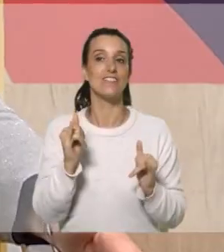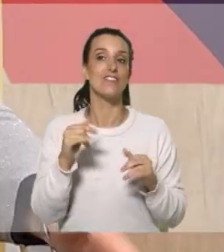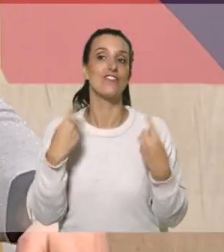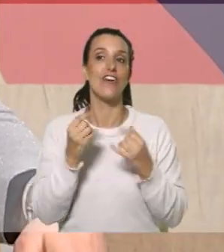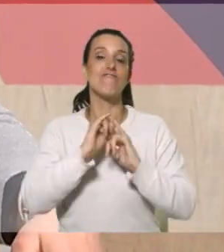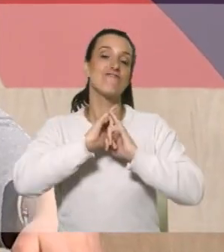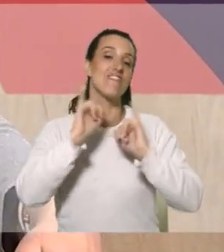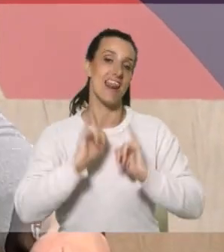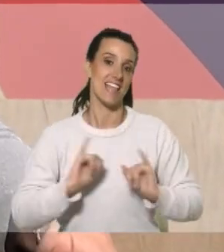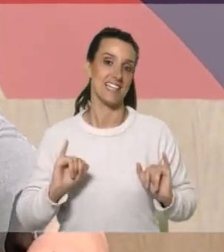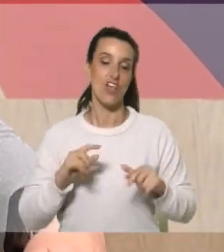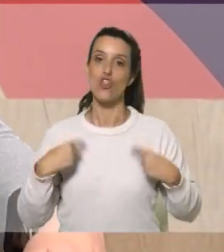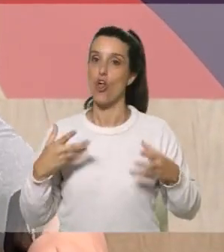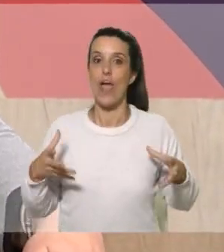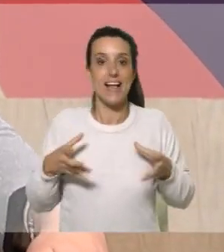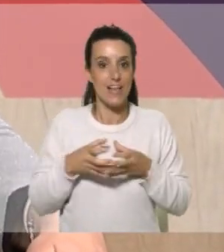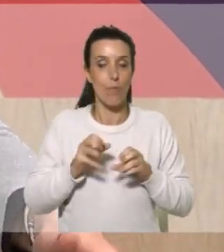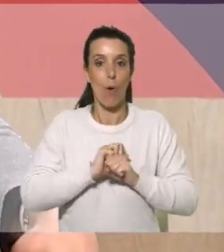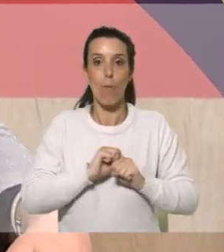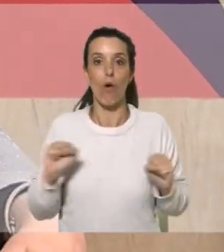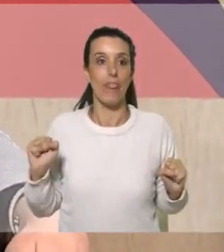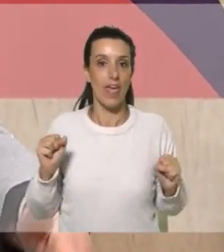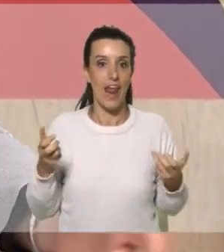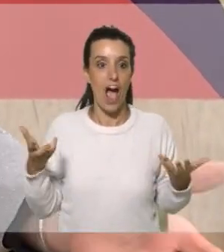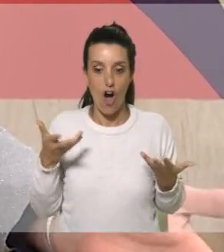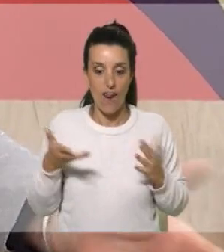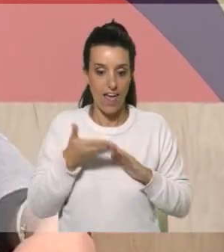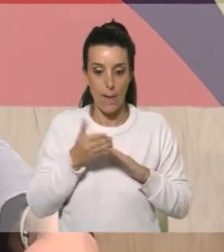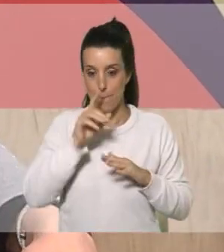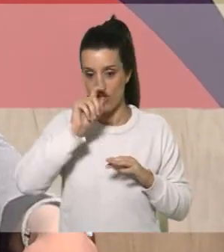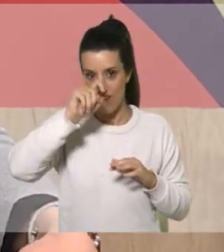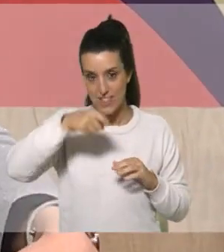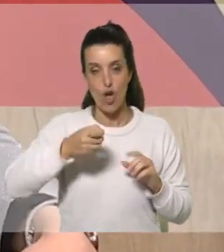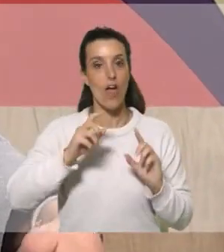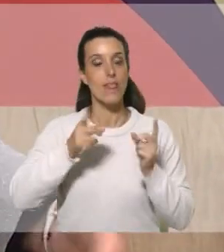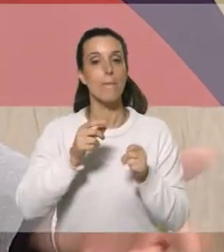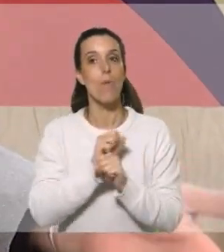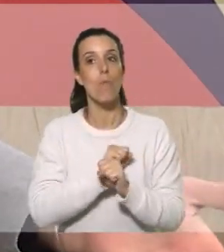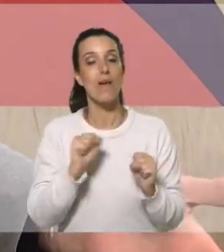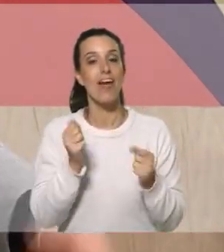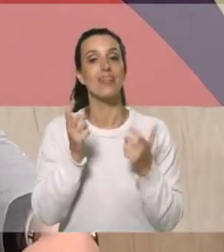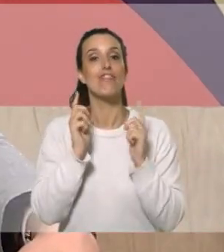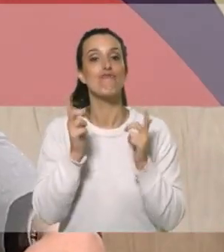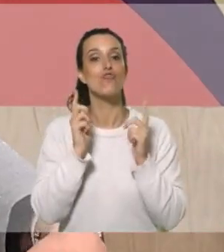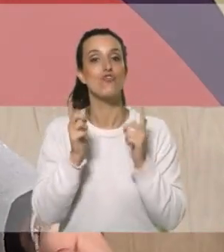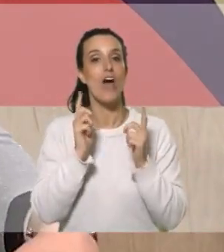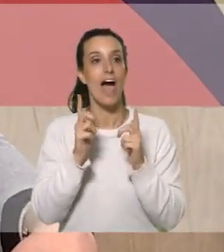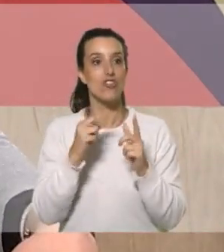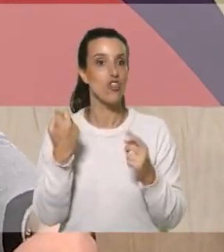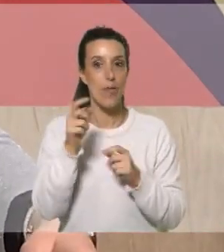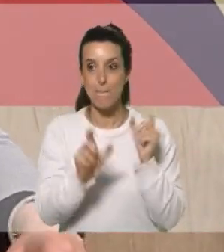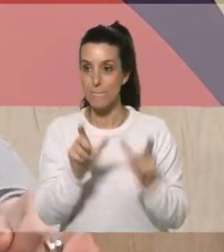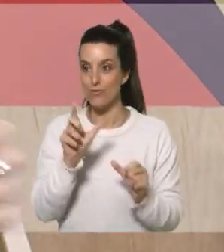felices la verdad todo el equipo de poder traer esta obra a Montevideo de que también se pueda la puedan disfrutar los espectadores